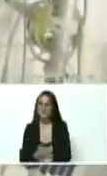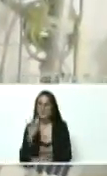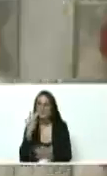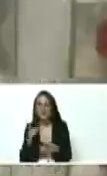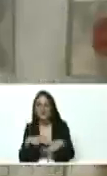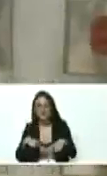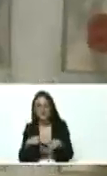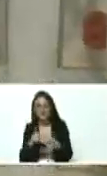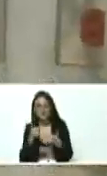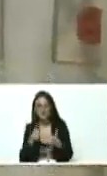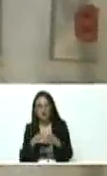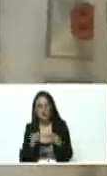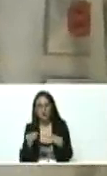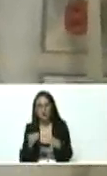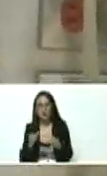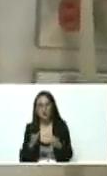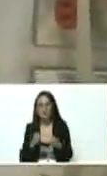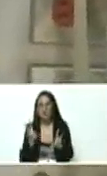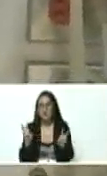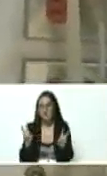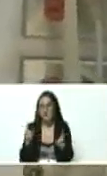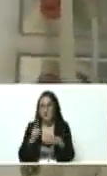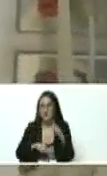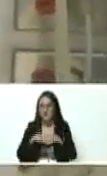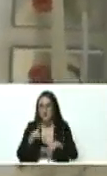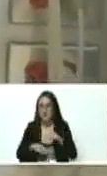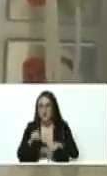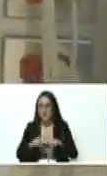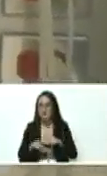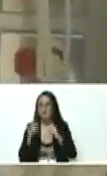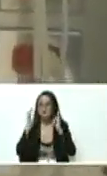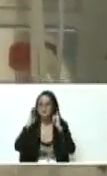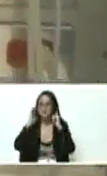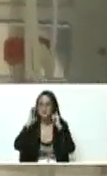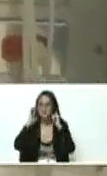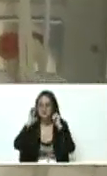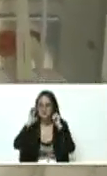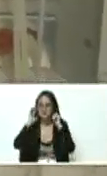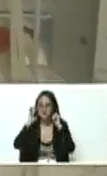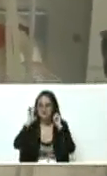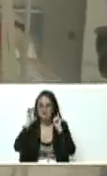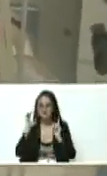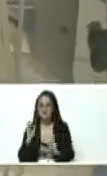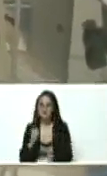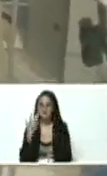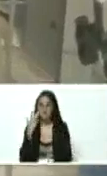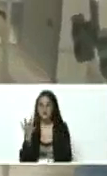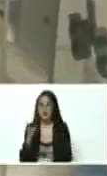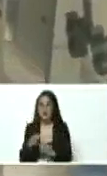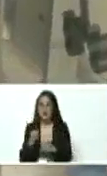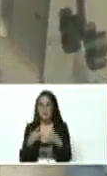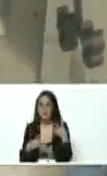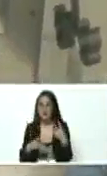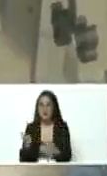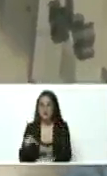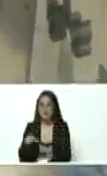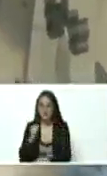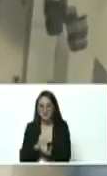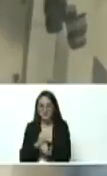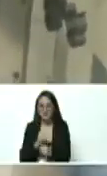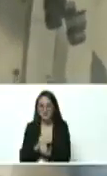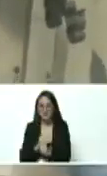sala, con todas las condiciones, equipos nuevos. Bueno, usted la puede ver con todos los materiales necesarios para trabajar